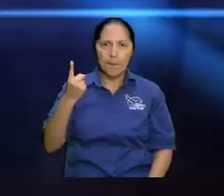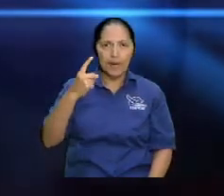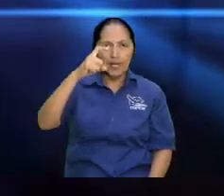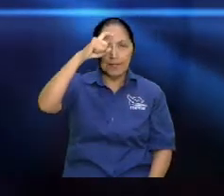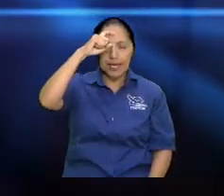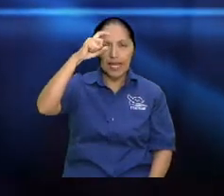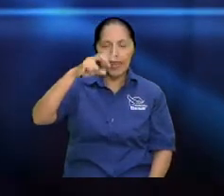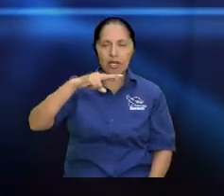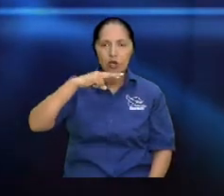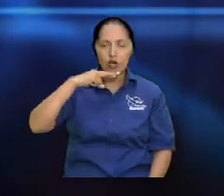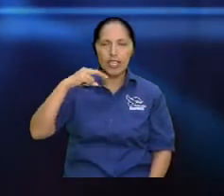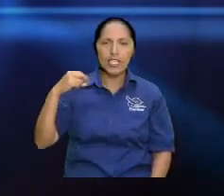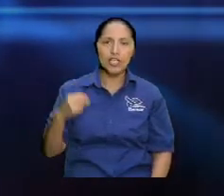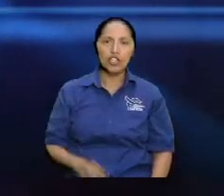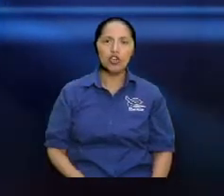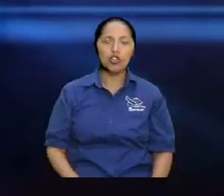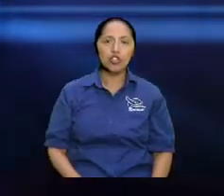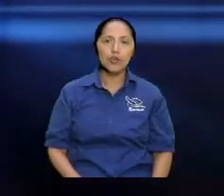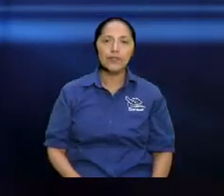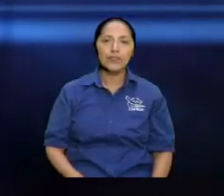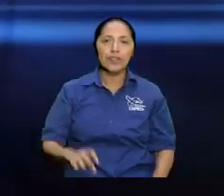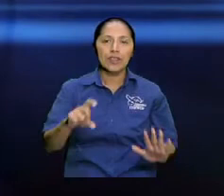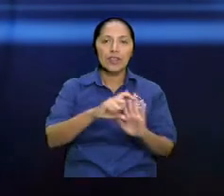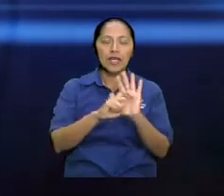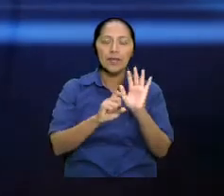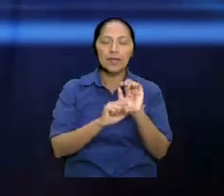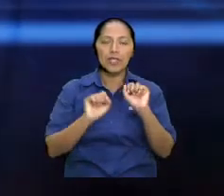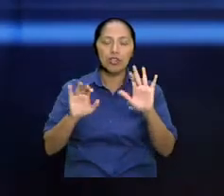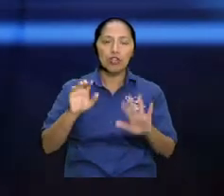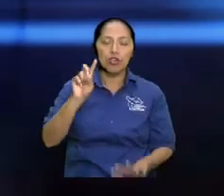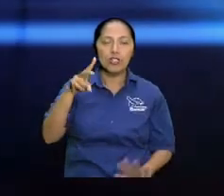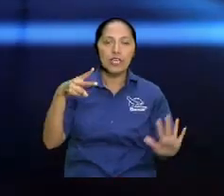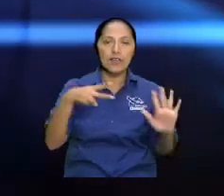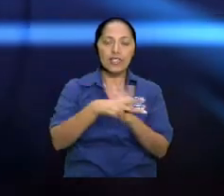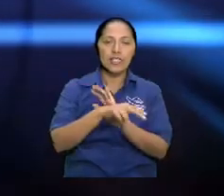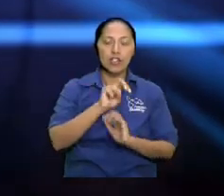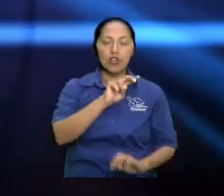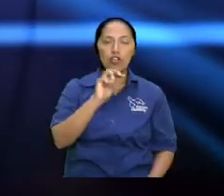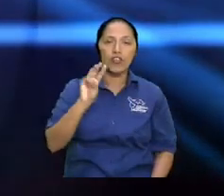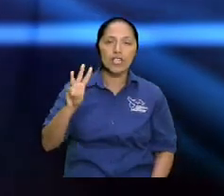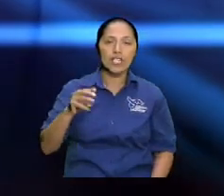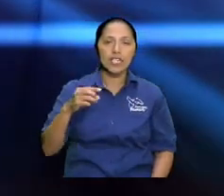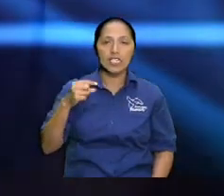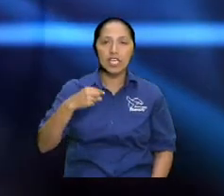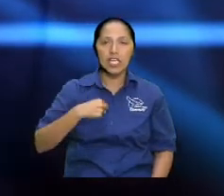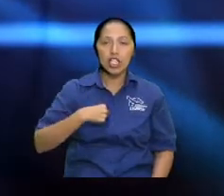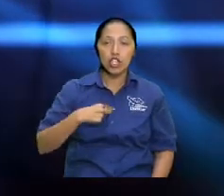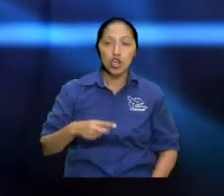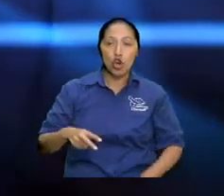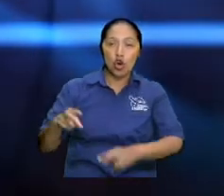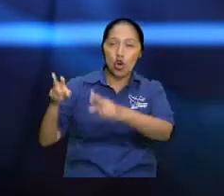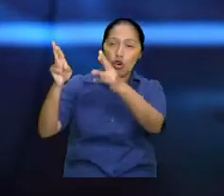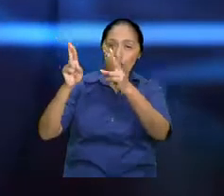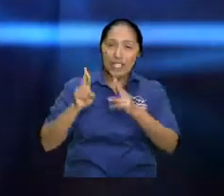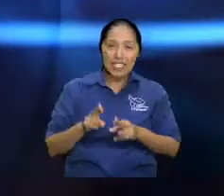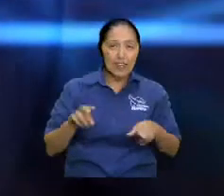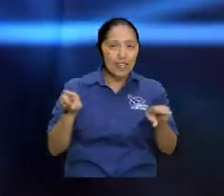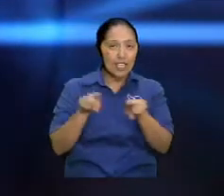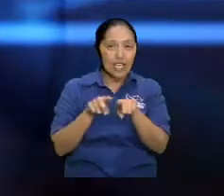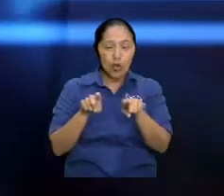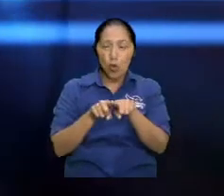Corintios 11:23, porque yo recibí del Señor lo mismo que os he enseñado, que el Señor Jesús la noche que fue entregado tomó